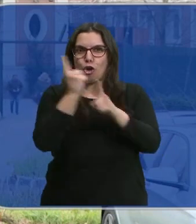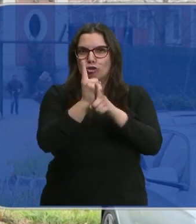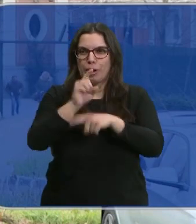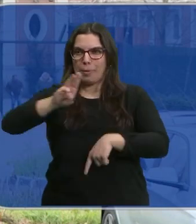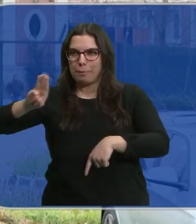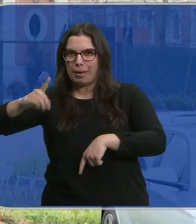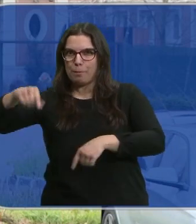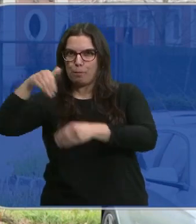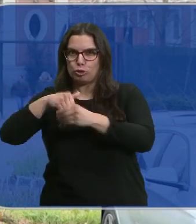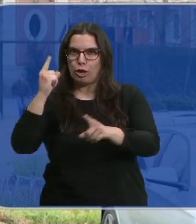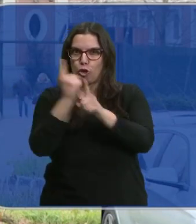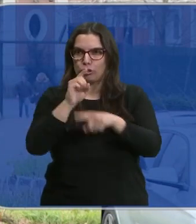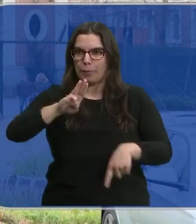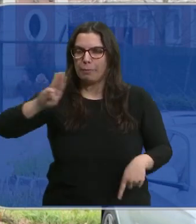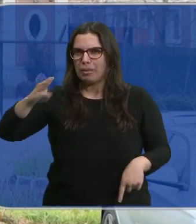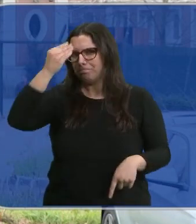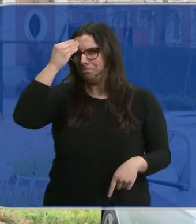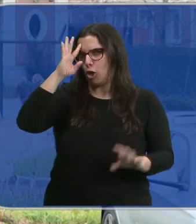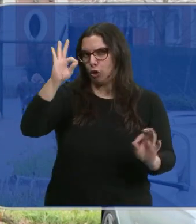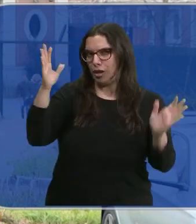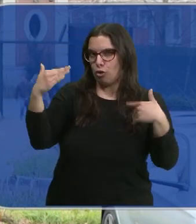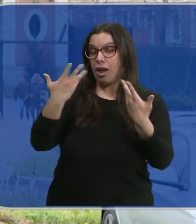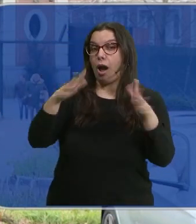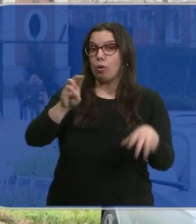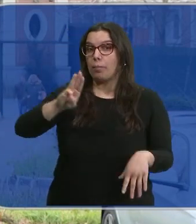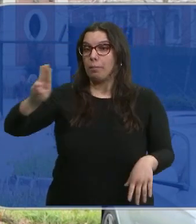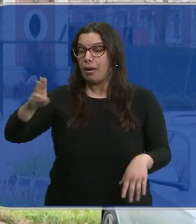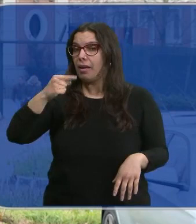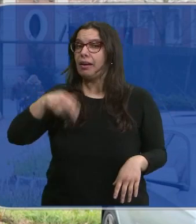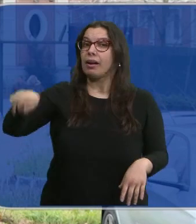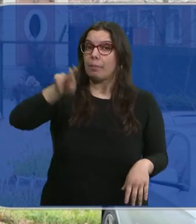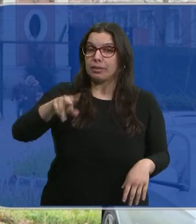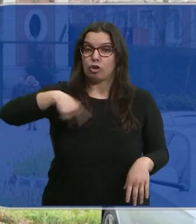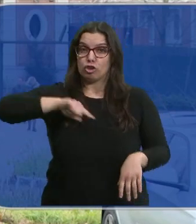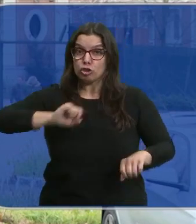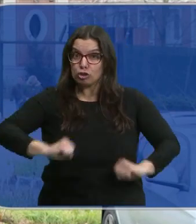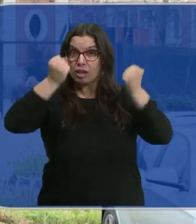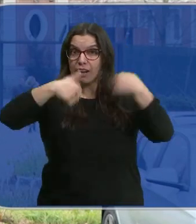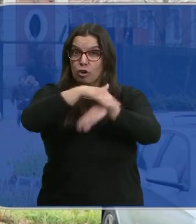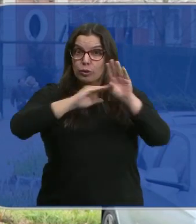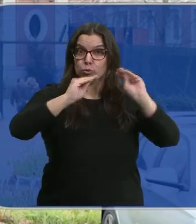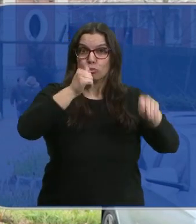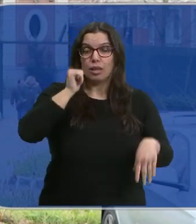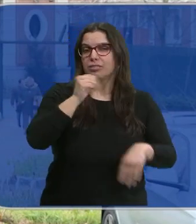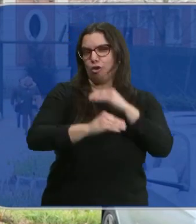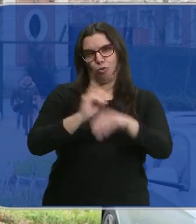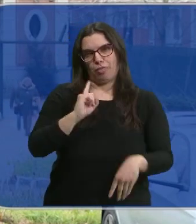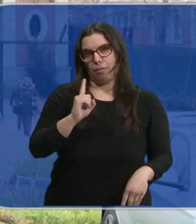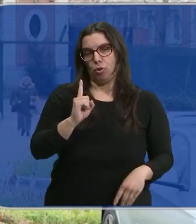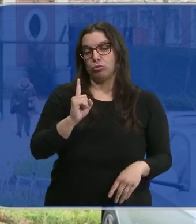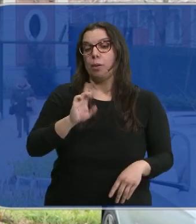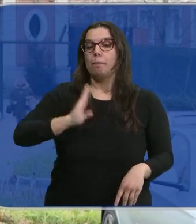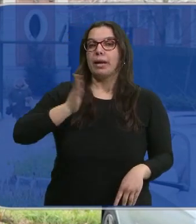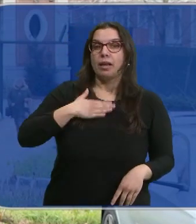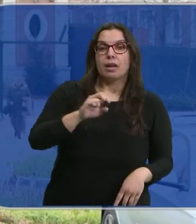los de Feijóo, pero desde Génova siguen insistiendo. No serán el salvavidas del gobierno de Pedro Sánchez y dicen que pase lo